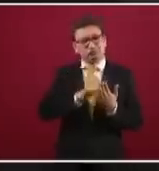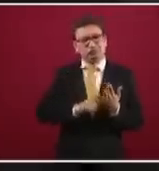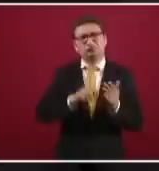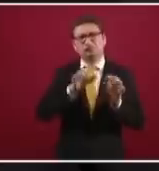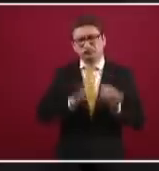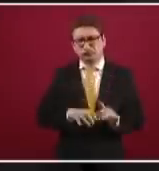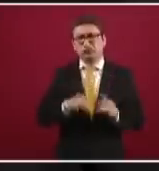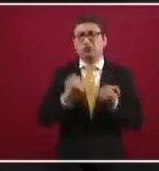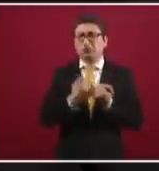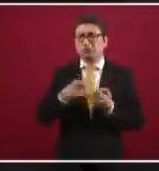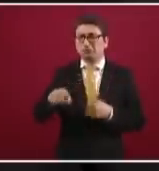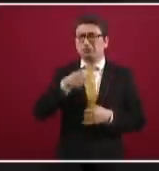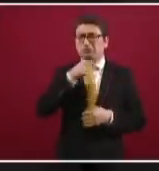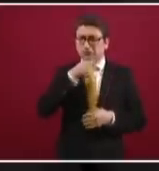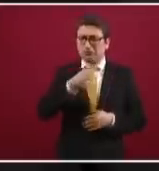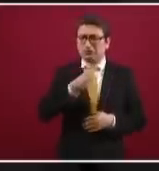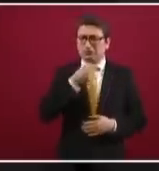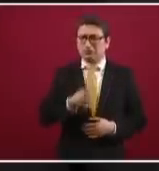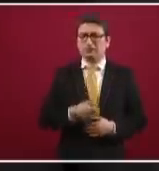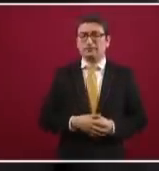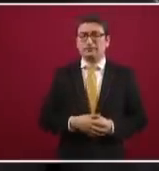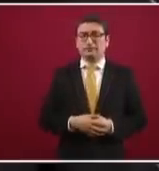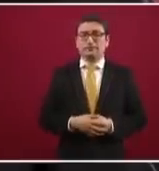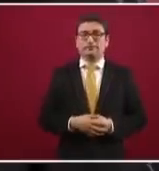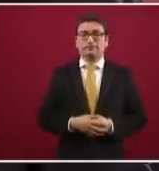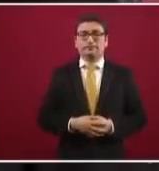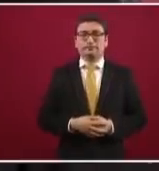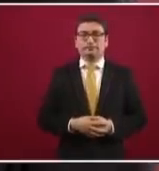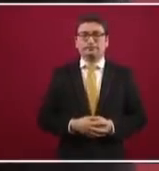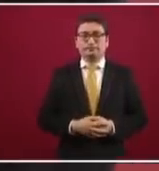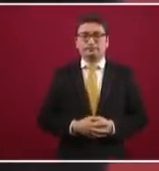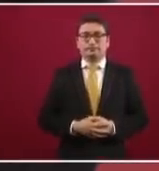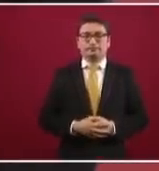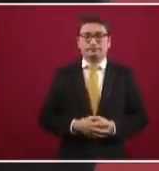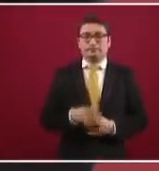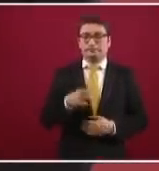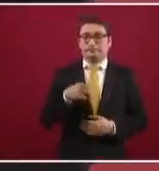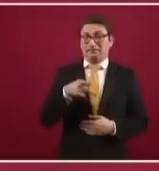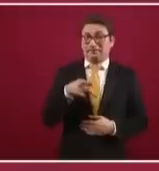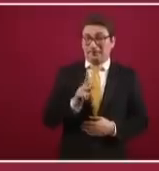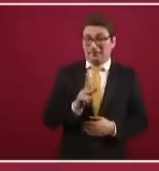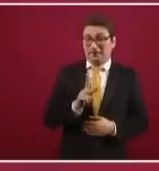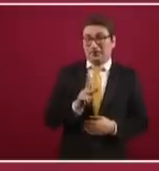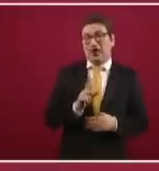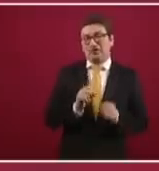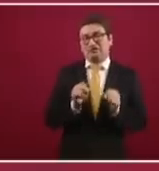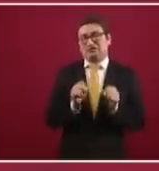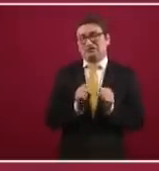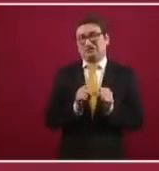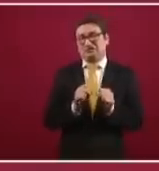también periodista, pero se conoce más al sobrino.